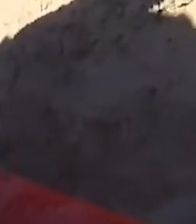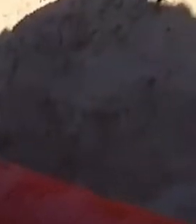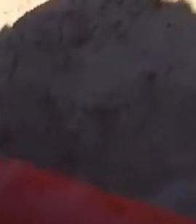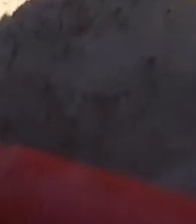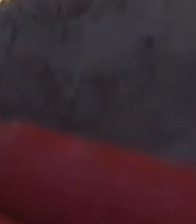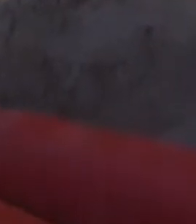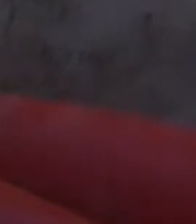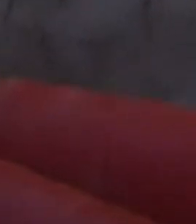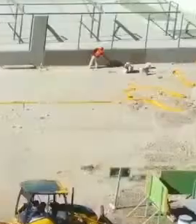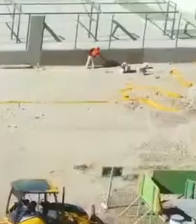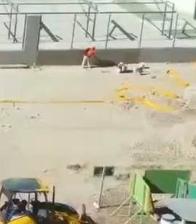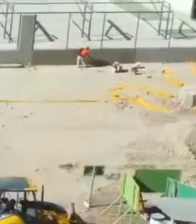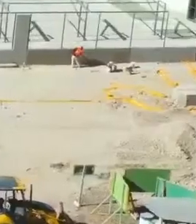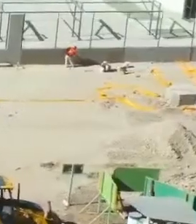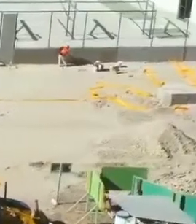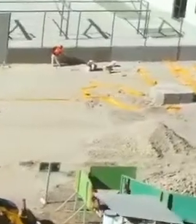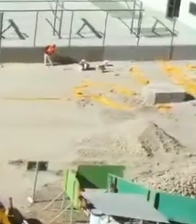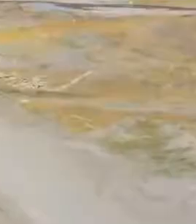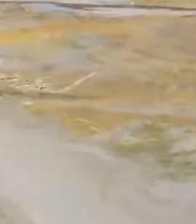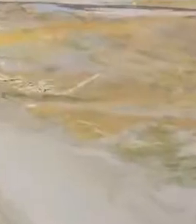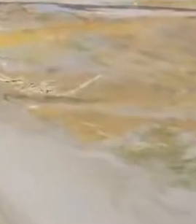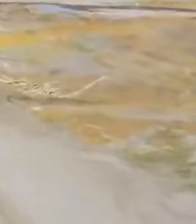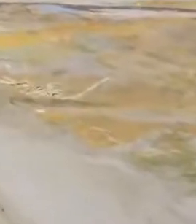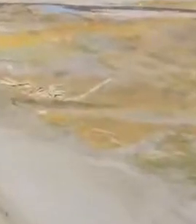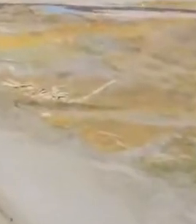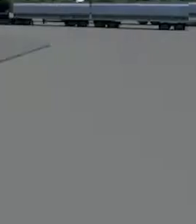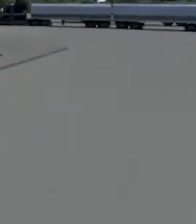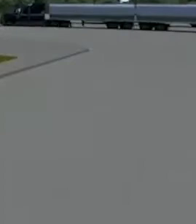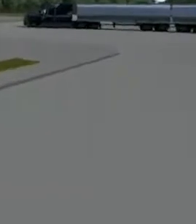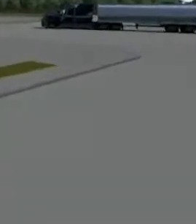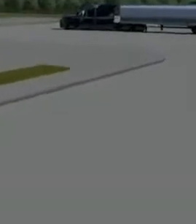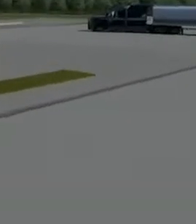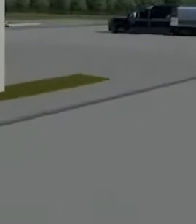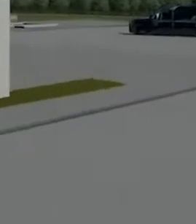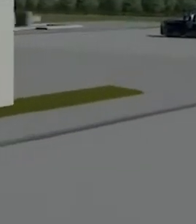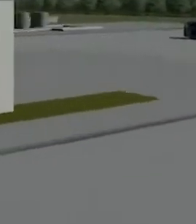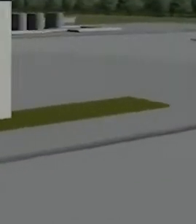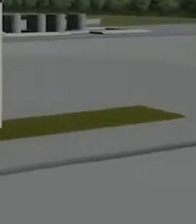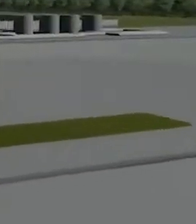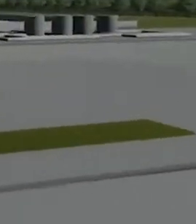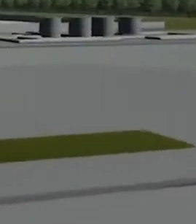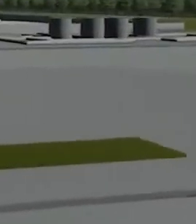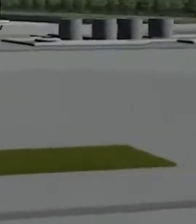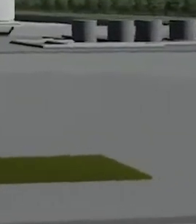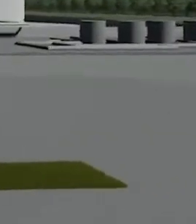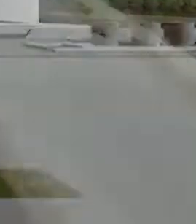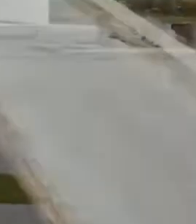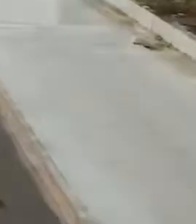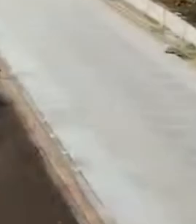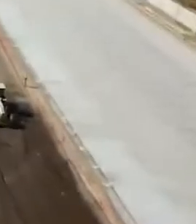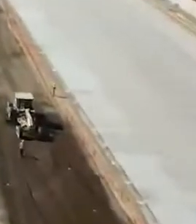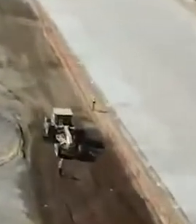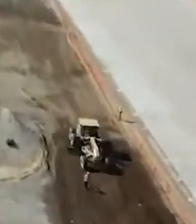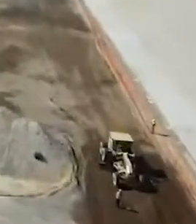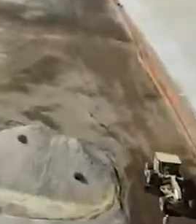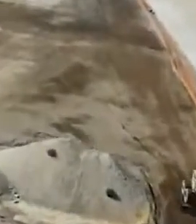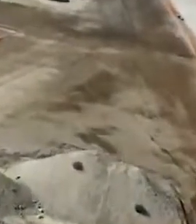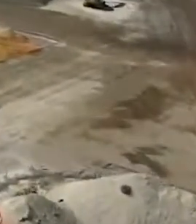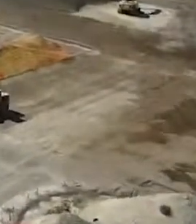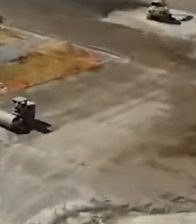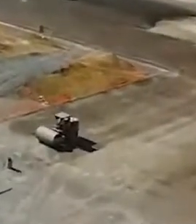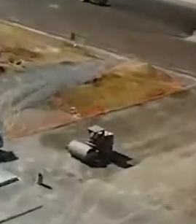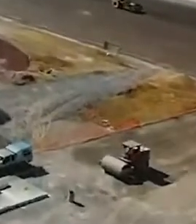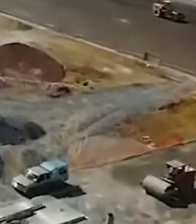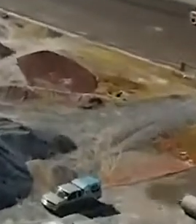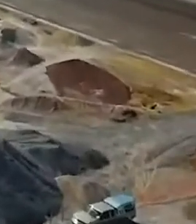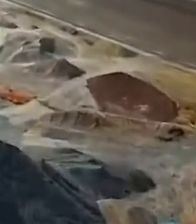de excavaciones en la galería de red eléctrica. En la terminal de combustibles y red de distribución, se ejecuta la conformación